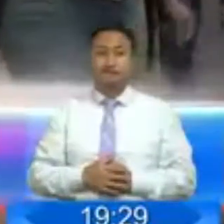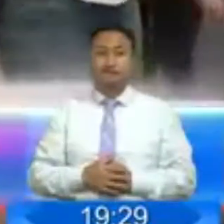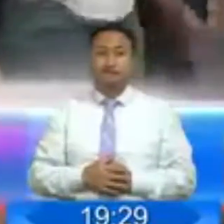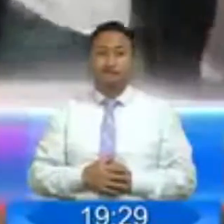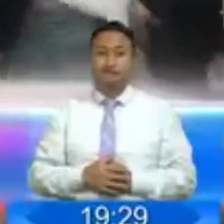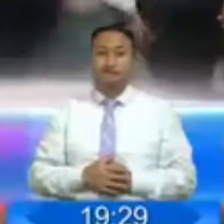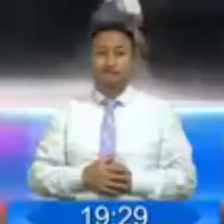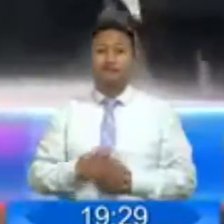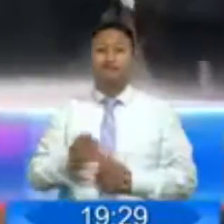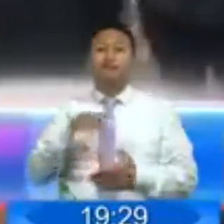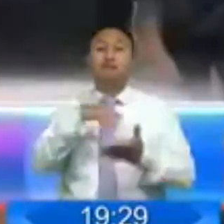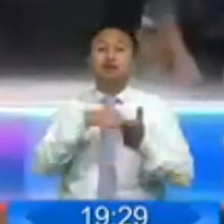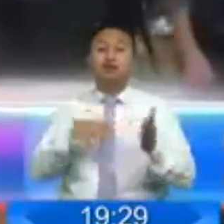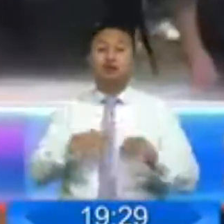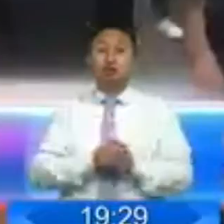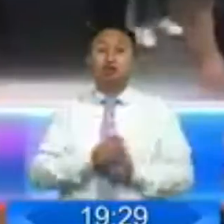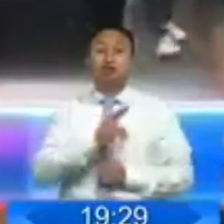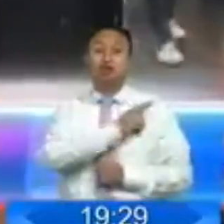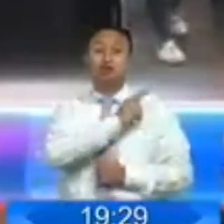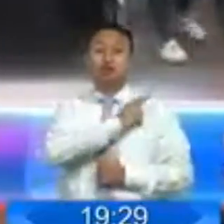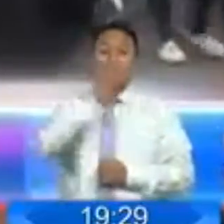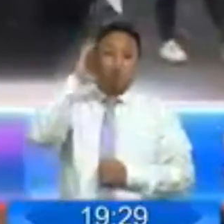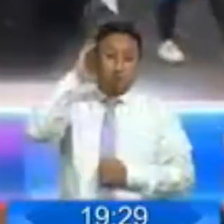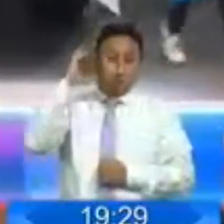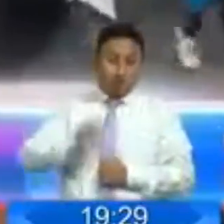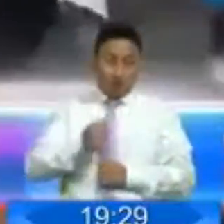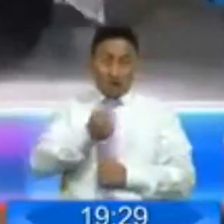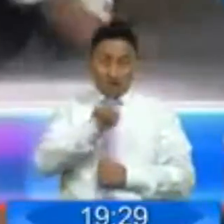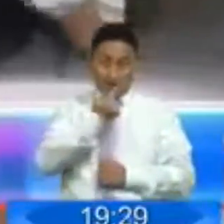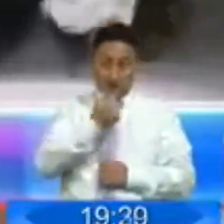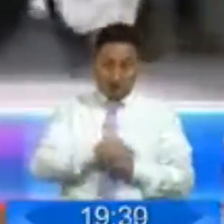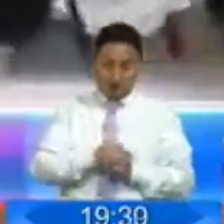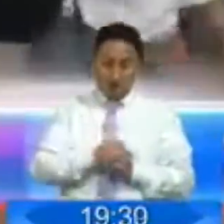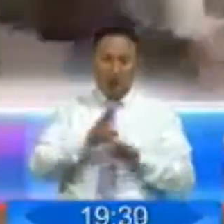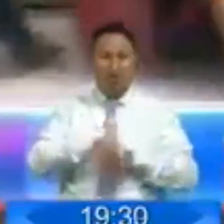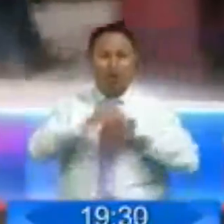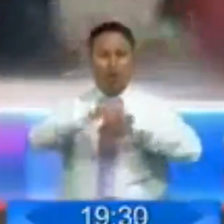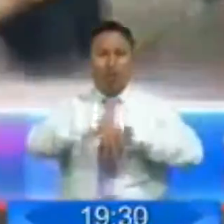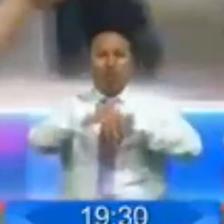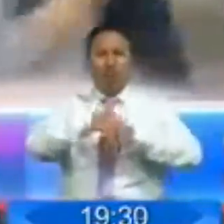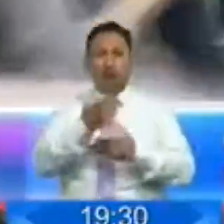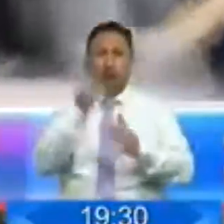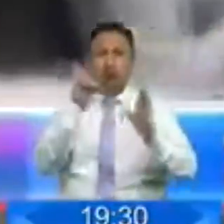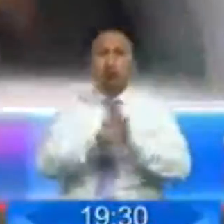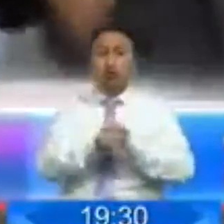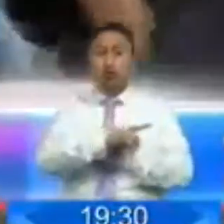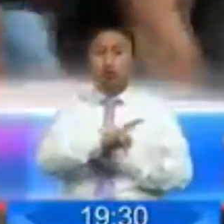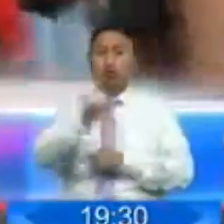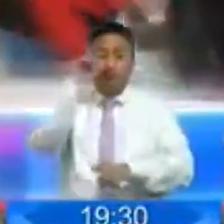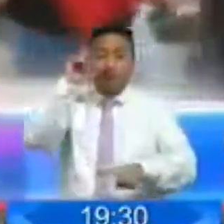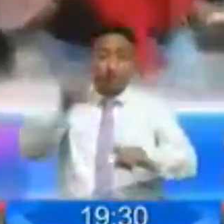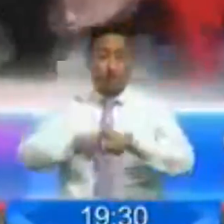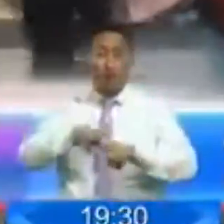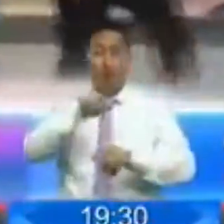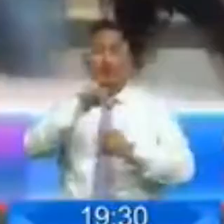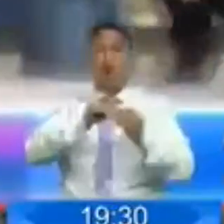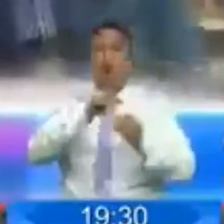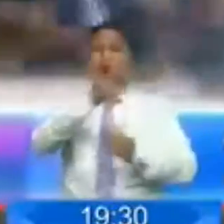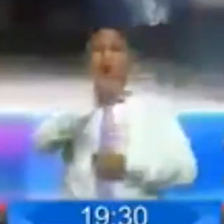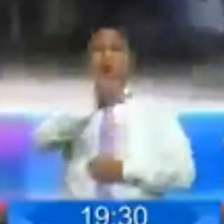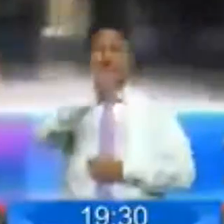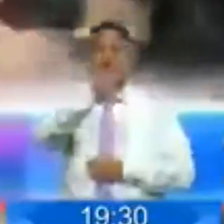Los internos y estudiantes de la Facultad de Medicina de la Universidad de Cuenca salieron a las calles para denunciar que el plazo para derogar el Acuerdo Ministerial